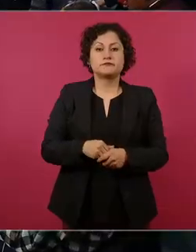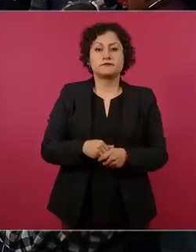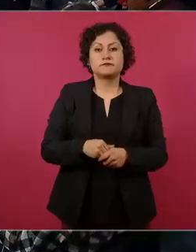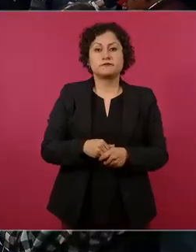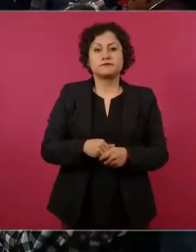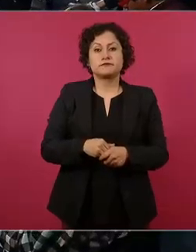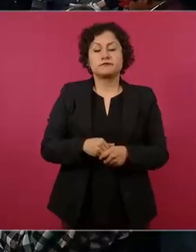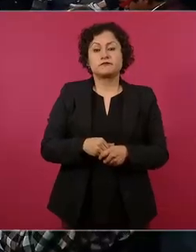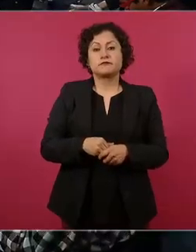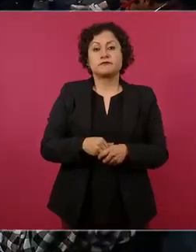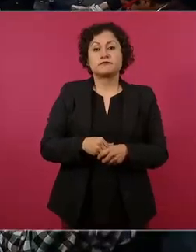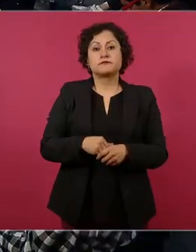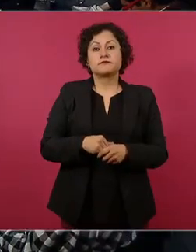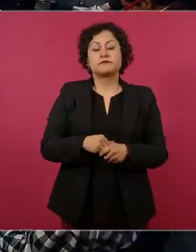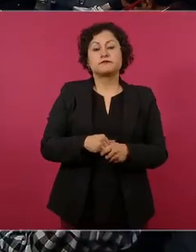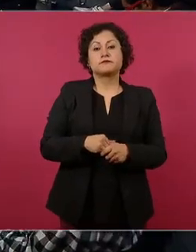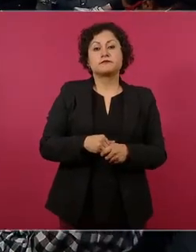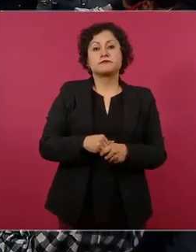recibo